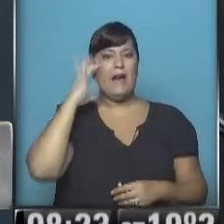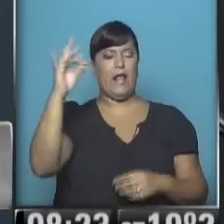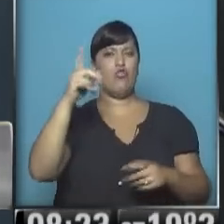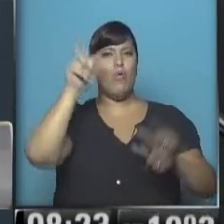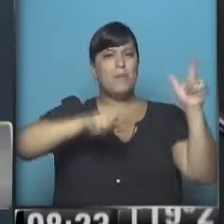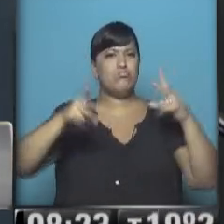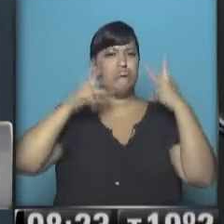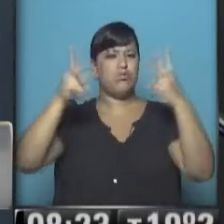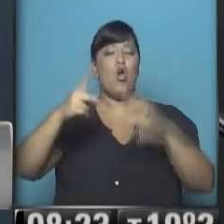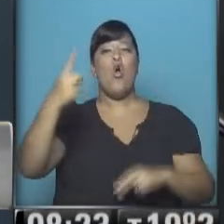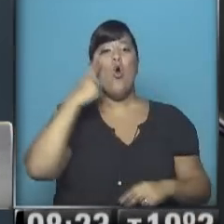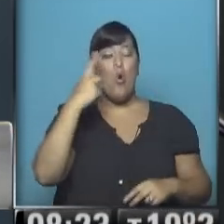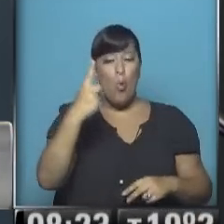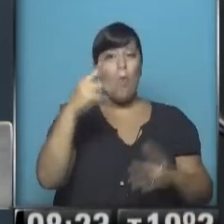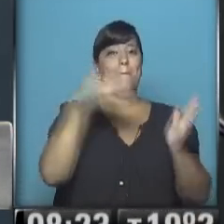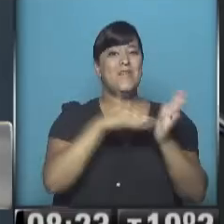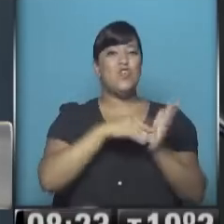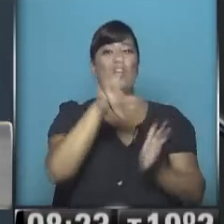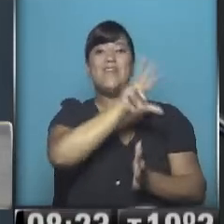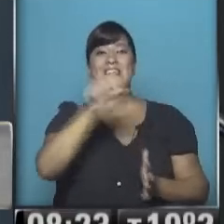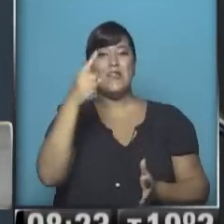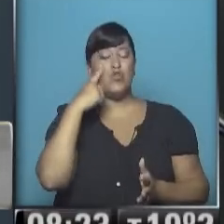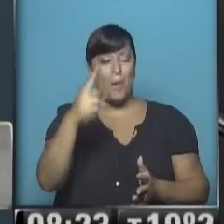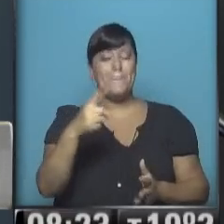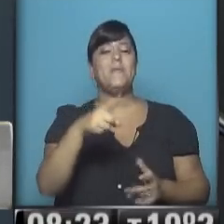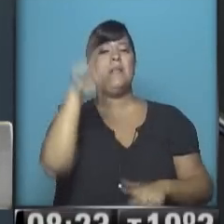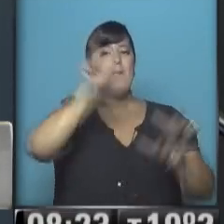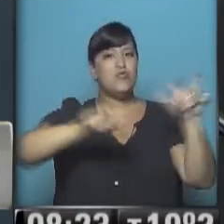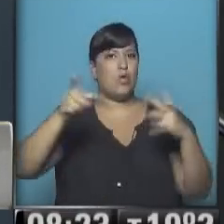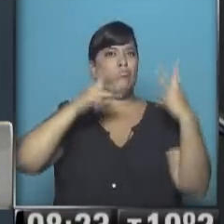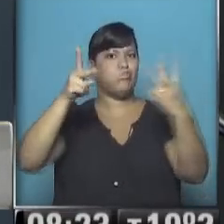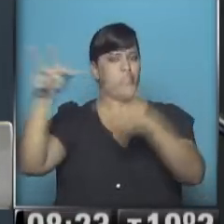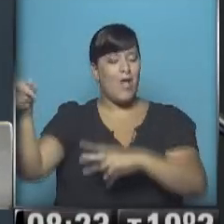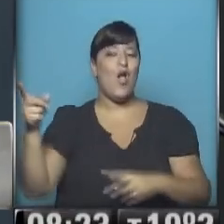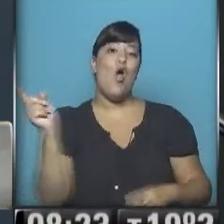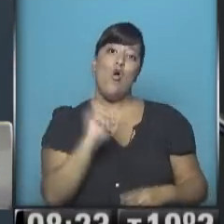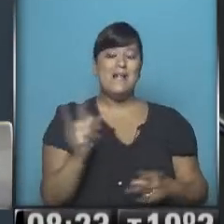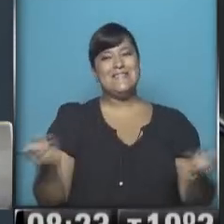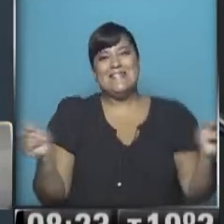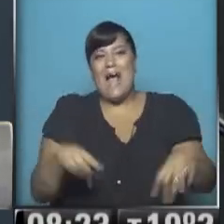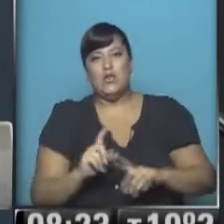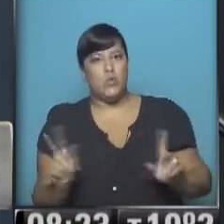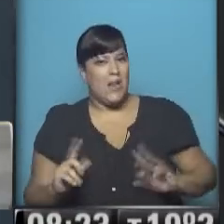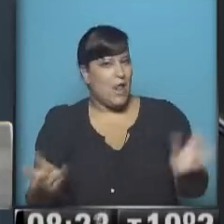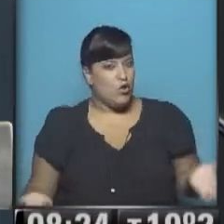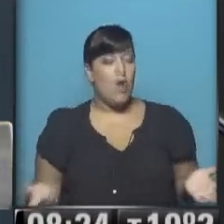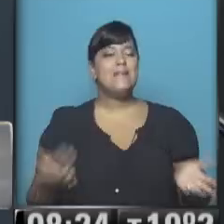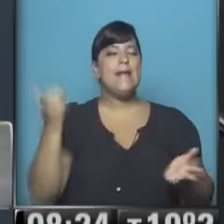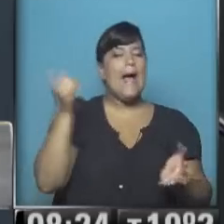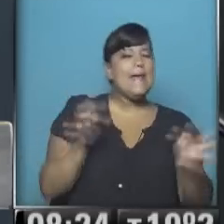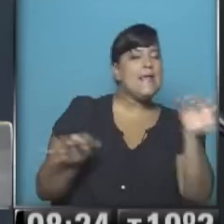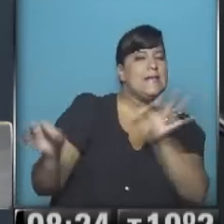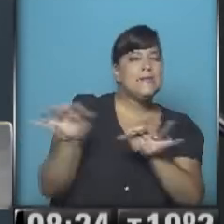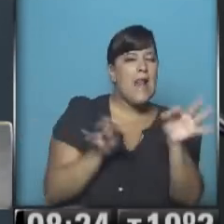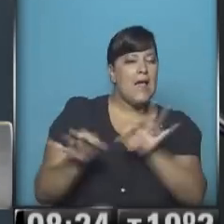con 1,324 turistas no es casualidad que exista una estrategia desde el